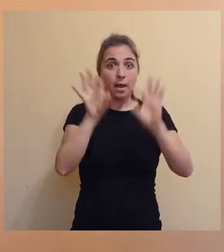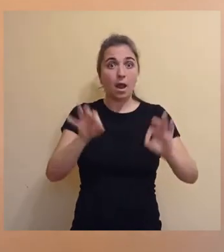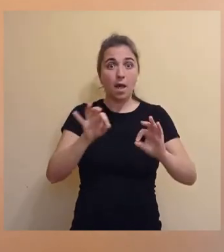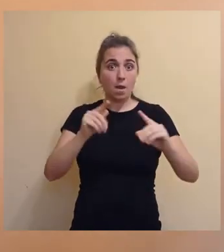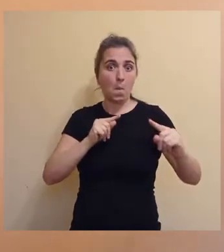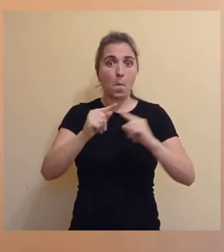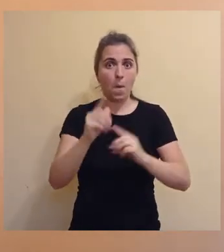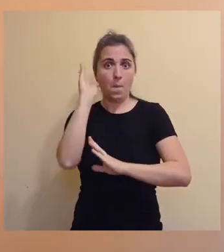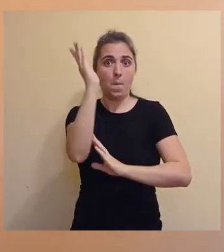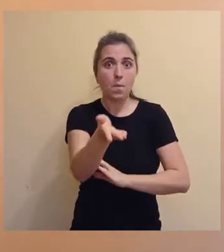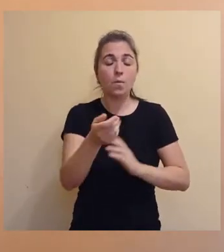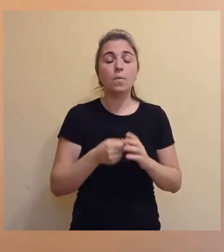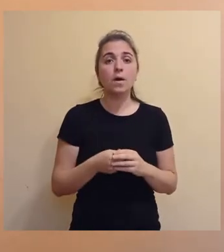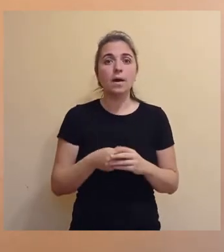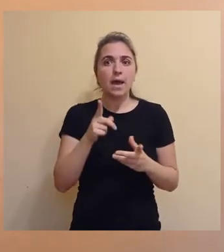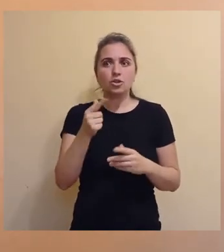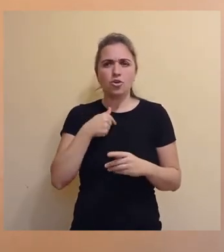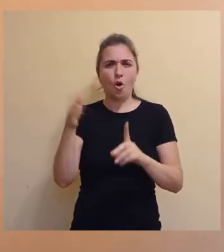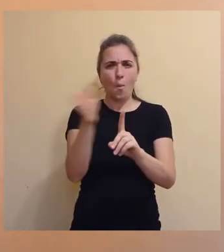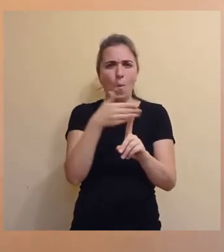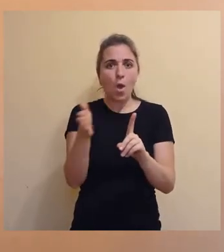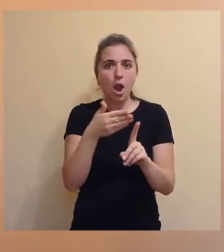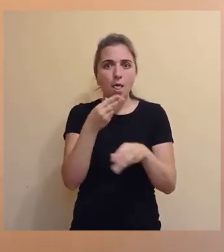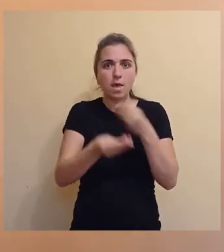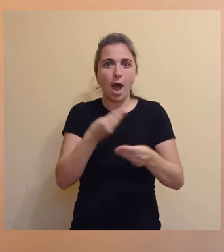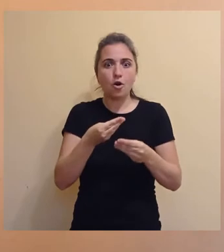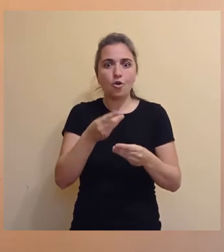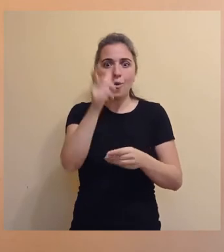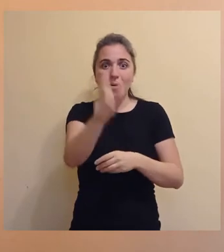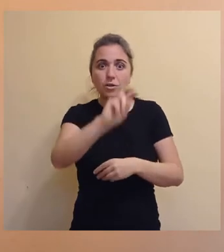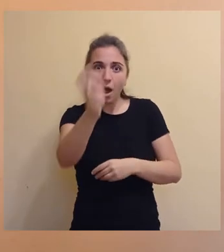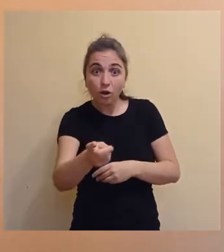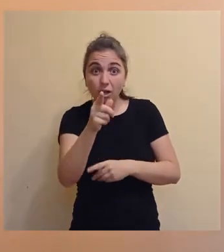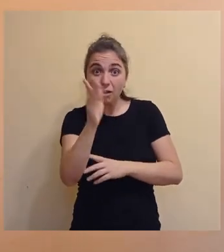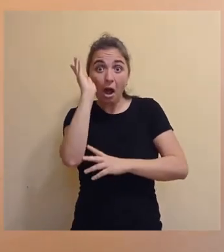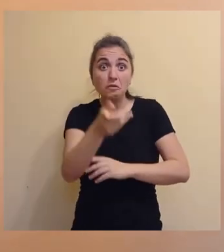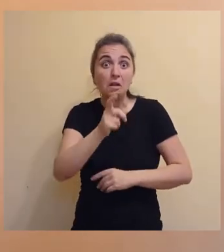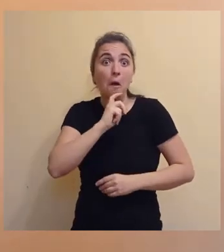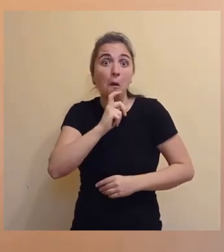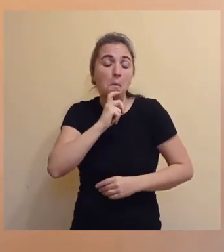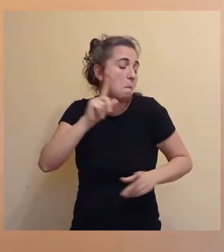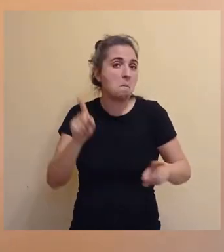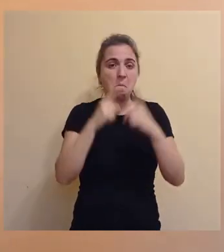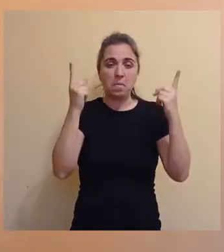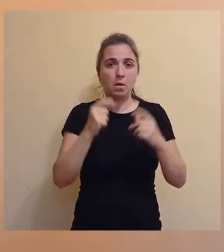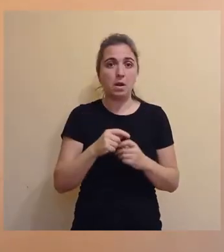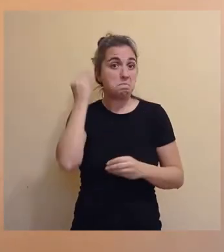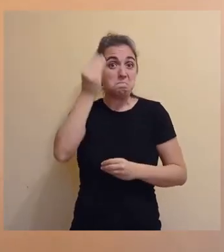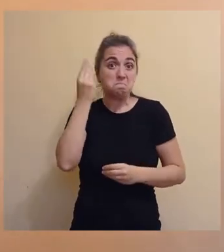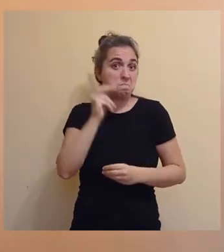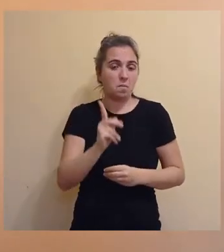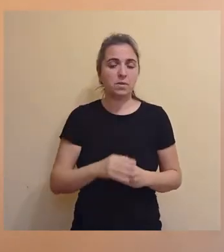deja pensar y estoy ejerciendo esa violencia pues sin pensar en cómo lo está recibiendo la otra